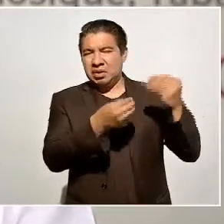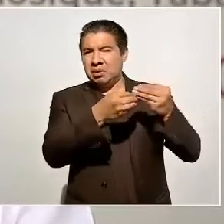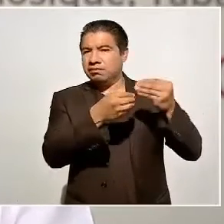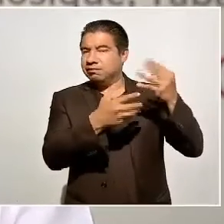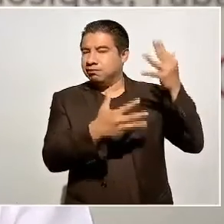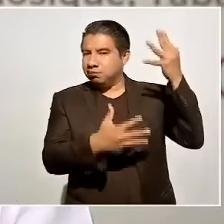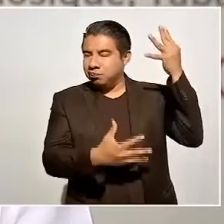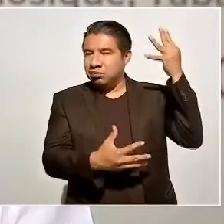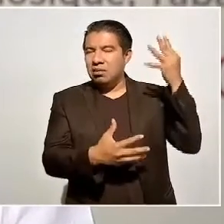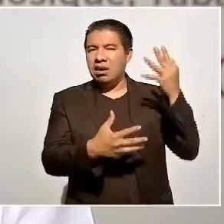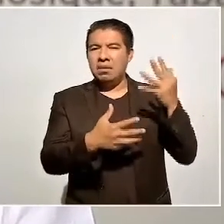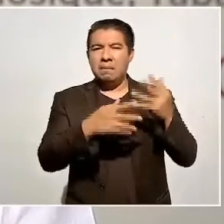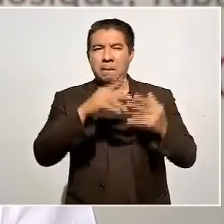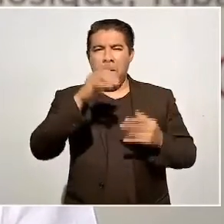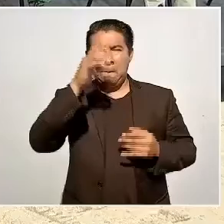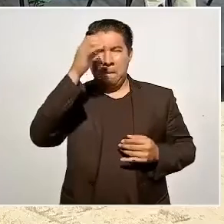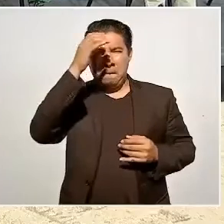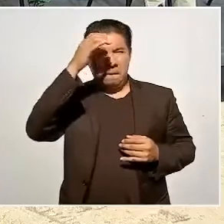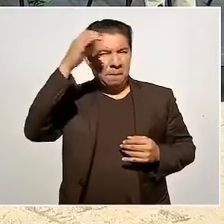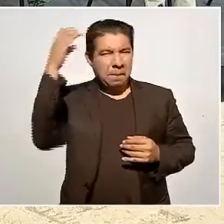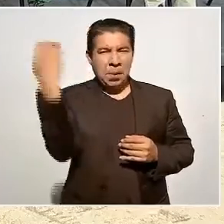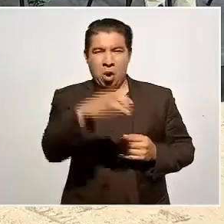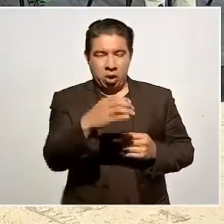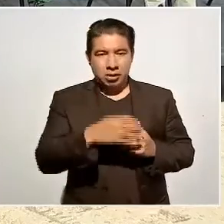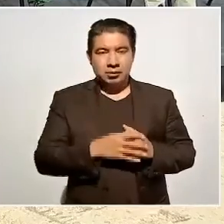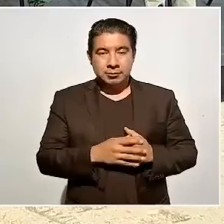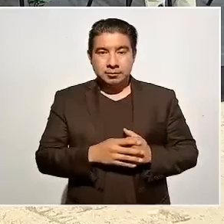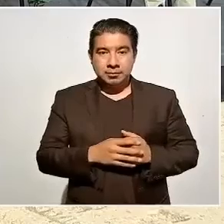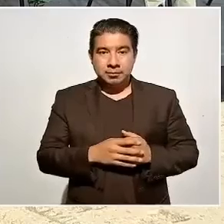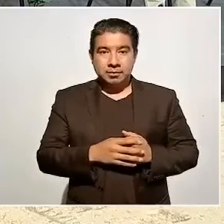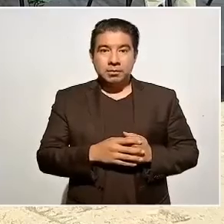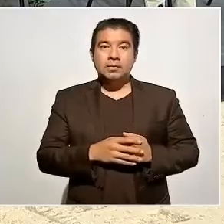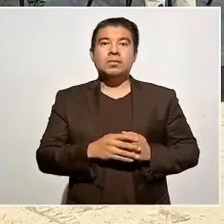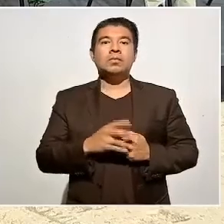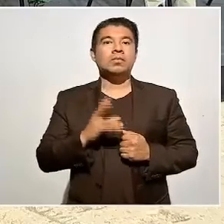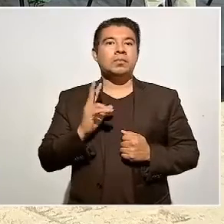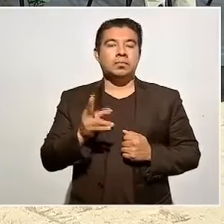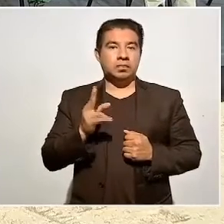atrocidades y de manera